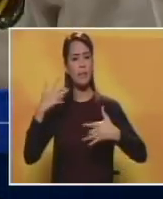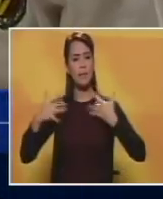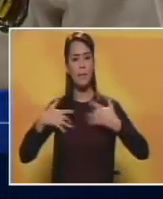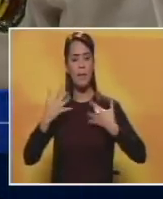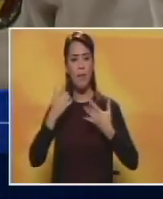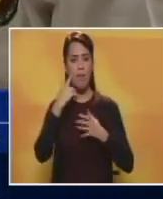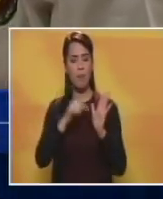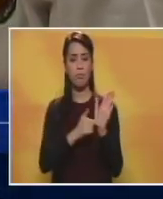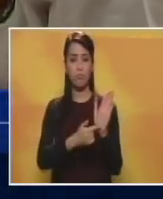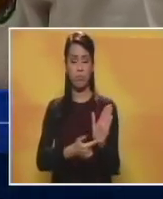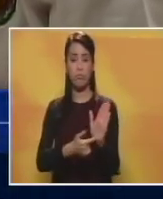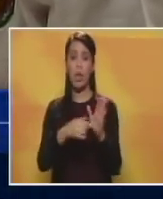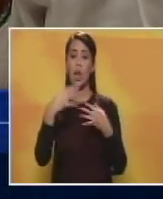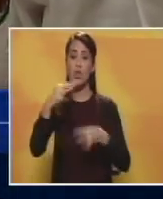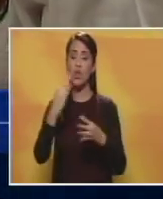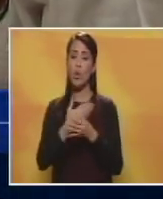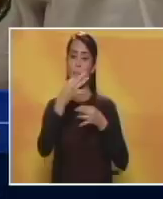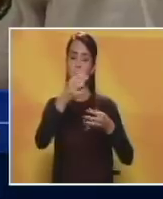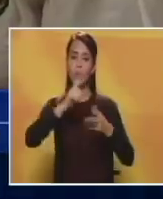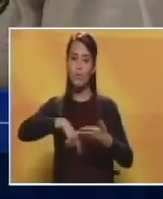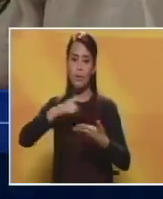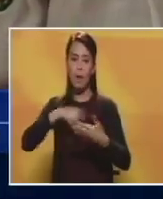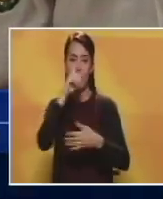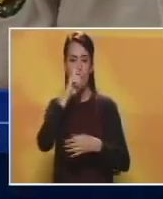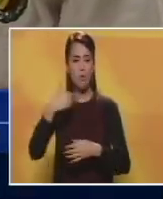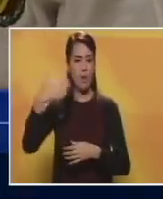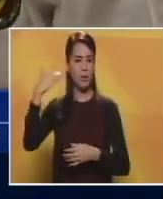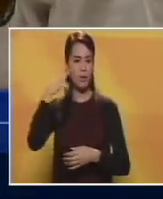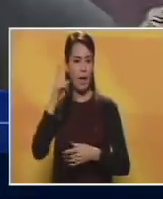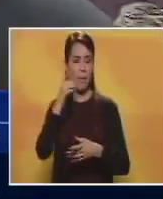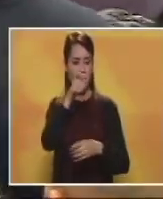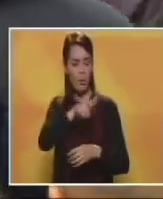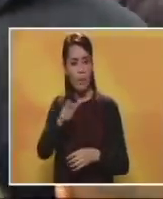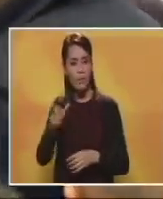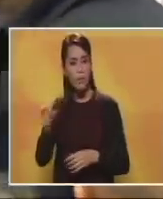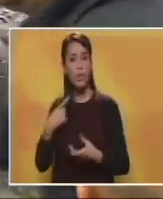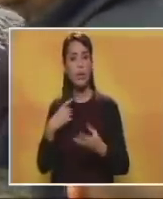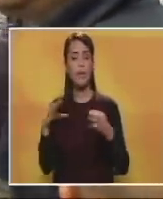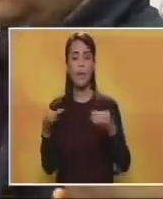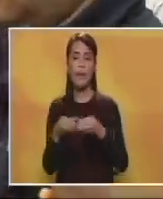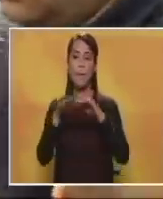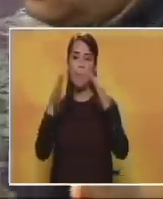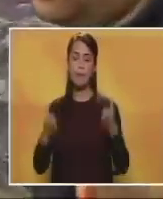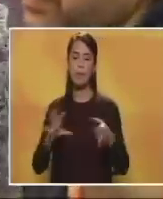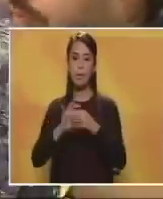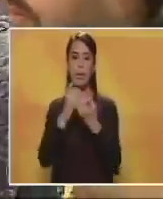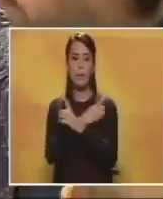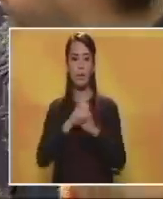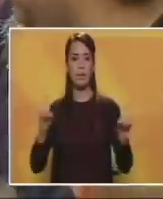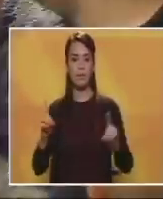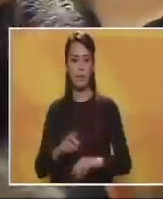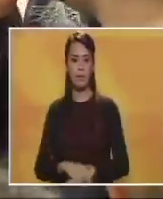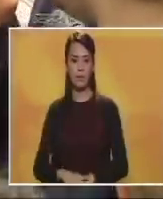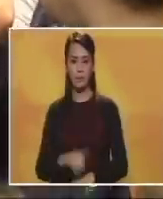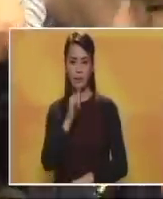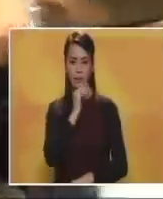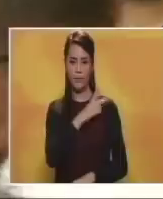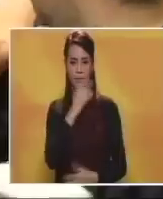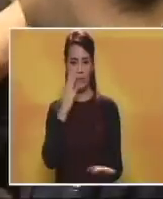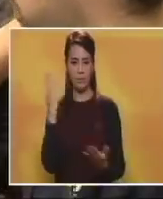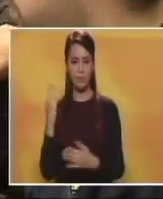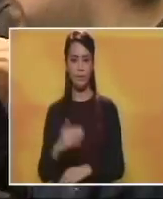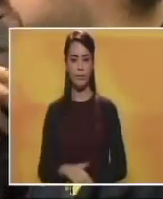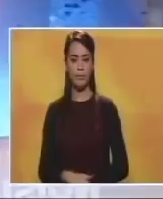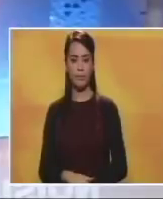están contempladas en el documento firmado hace ya un año por todos los miembros de la Mesa de Unidad Democrática. Rafael Aníbal Camacho,